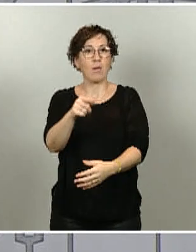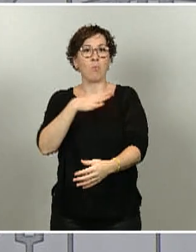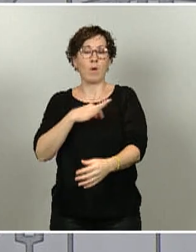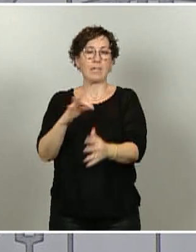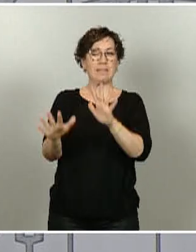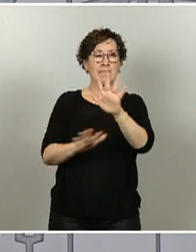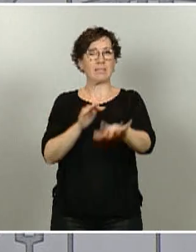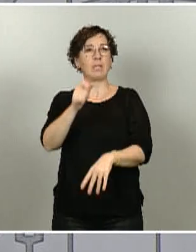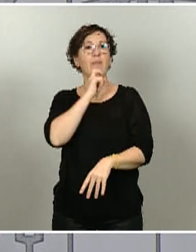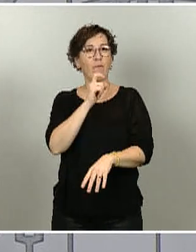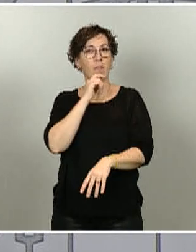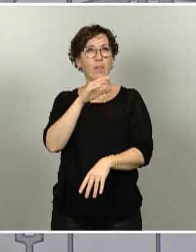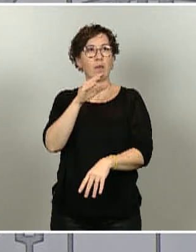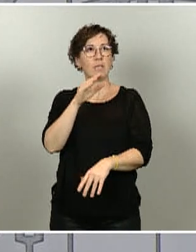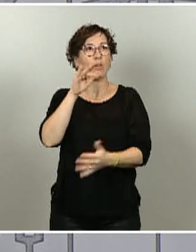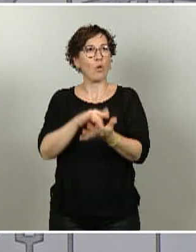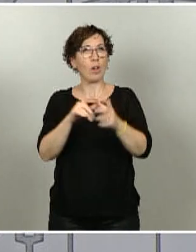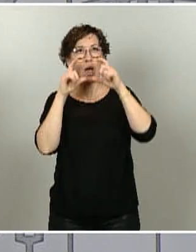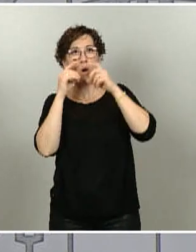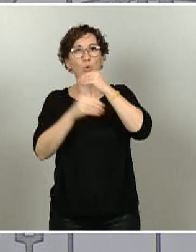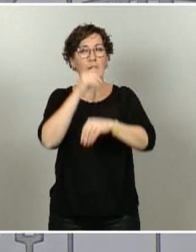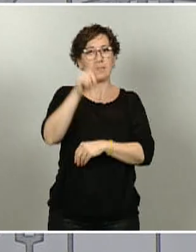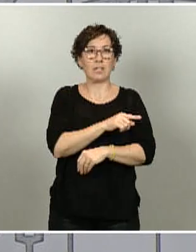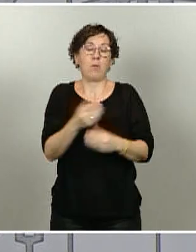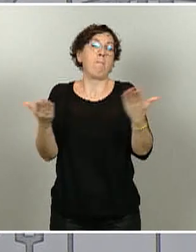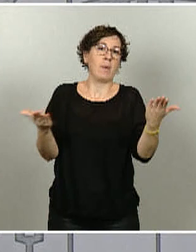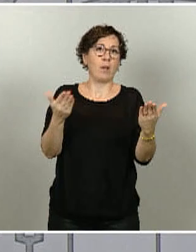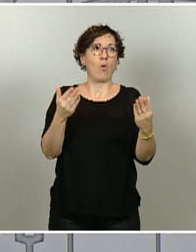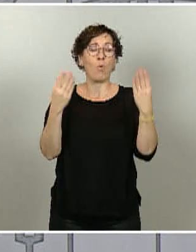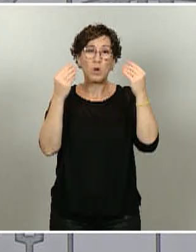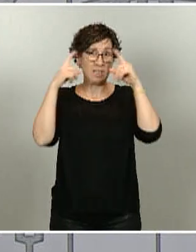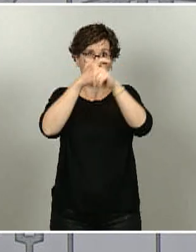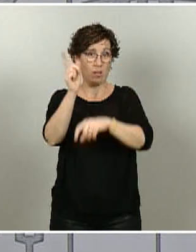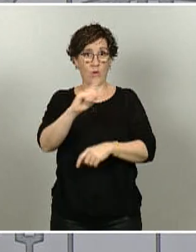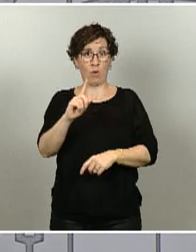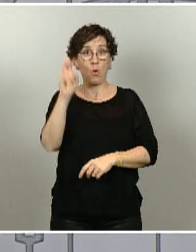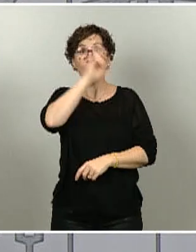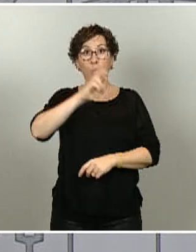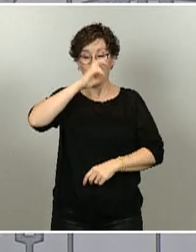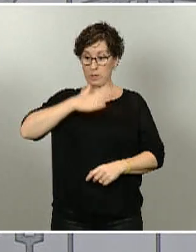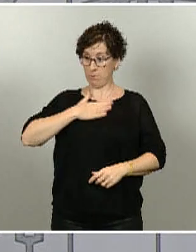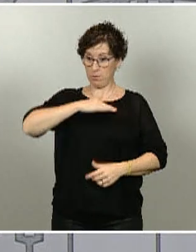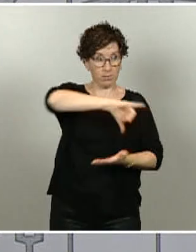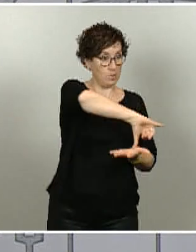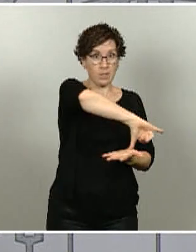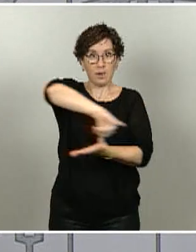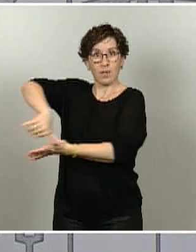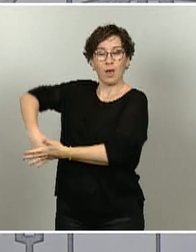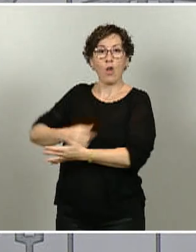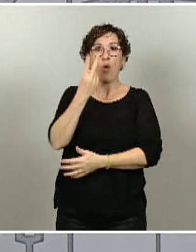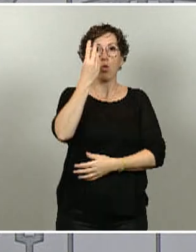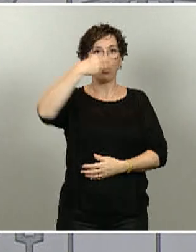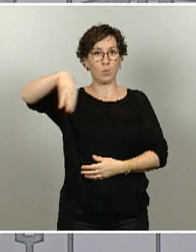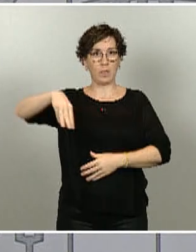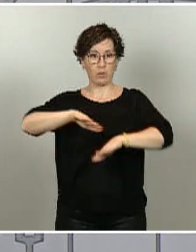que la norma no es muy complicada, son garantizar una distancia de alrededor de 2 metros. Si, lógicamente, cuando uno está en la